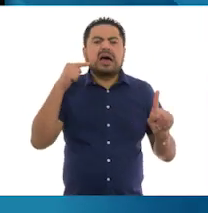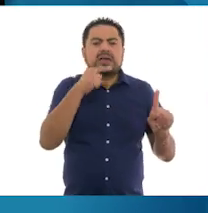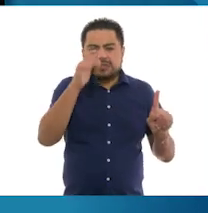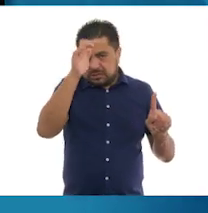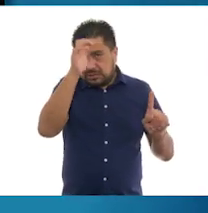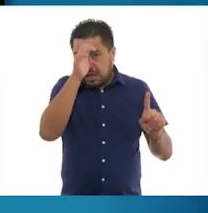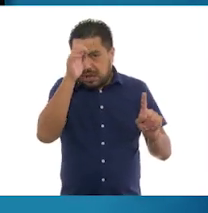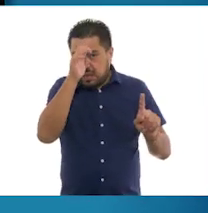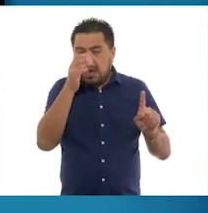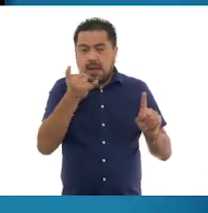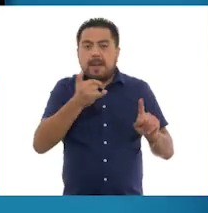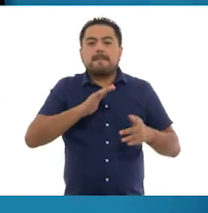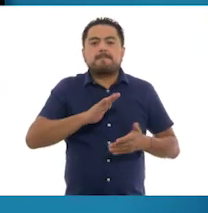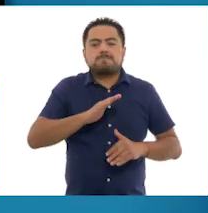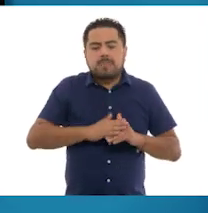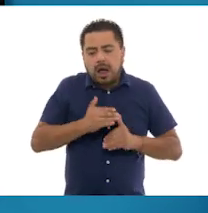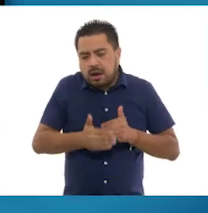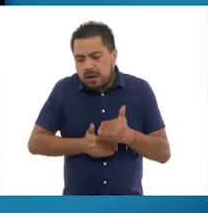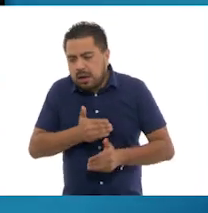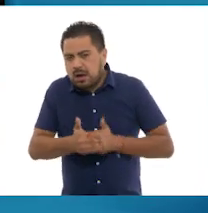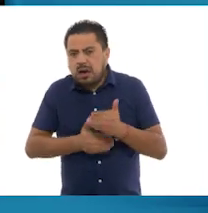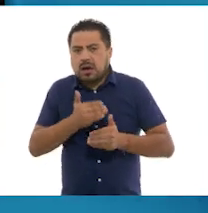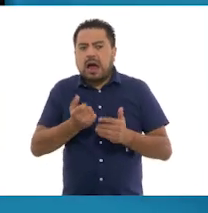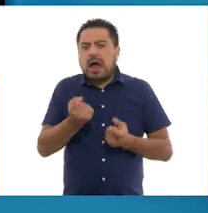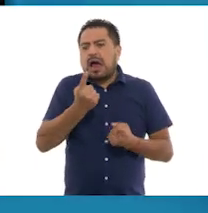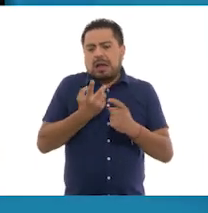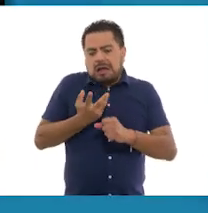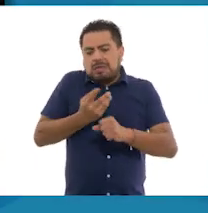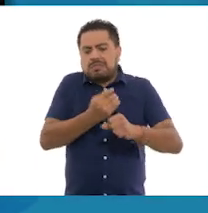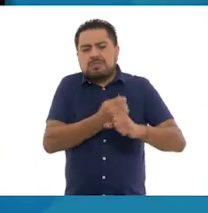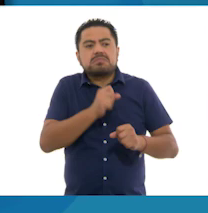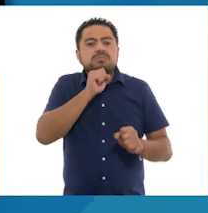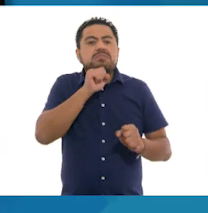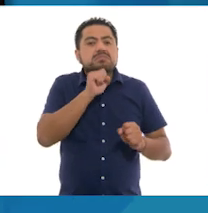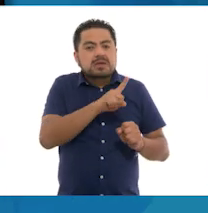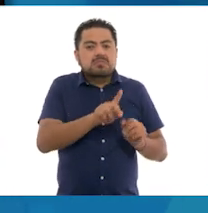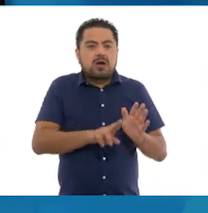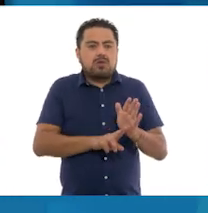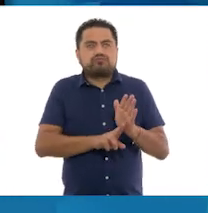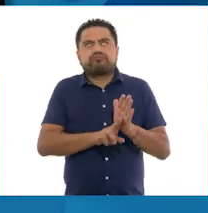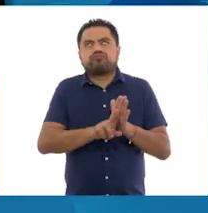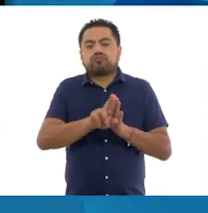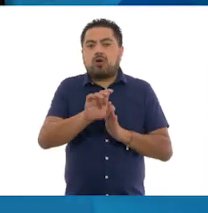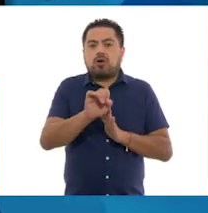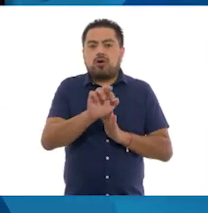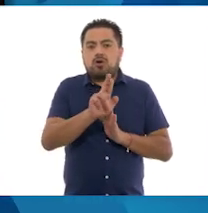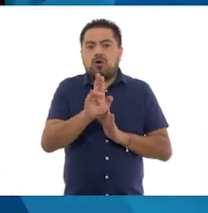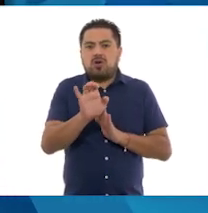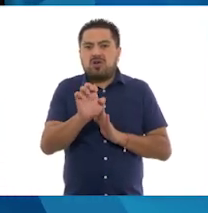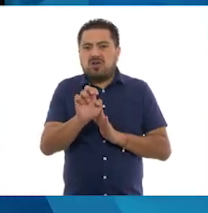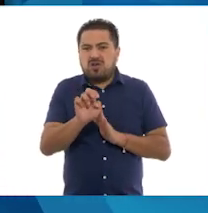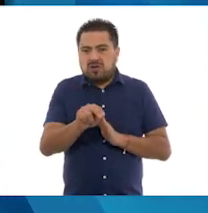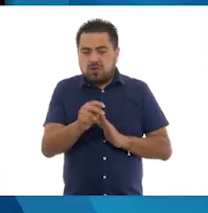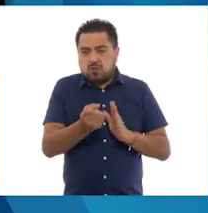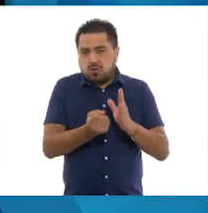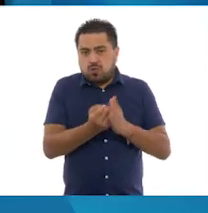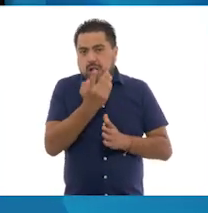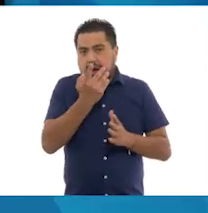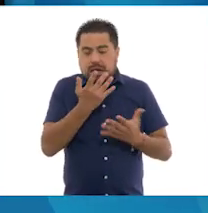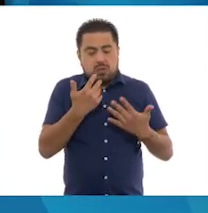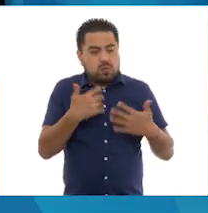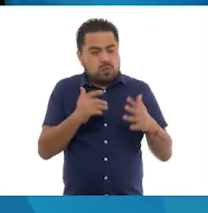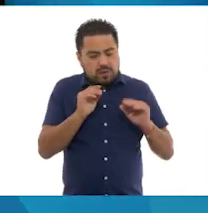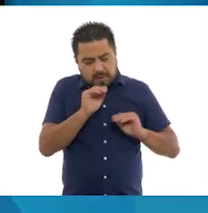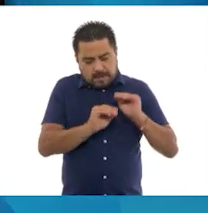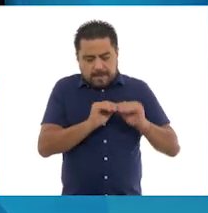y más adelante, con algunos aditamentos, la misma cápsula Orión, que es la nueva nave emblemática